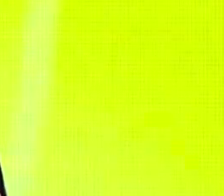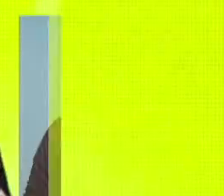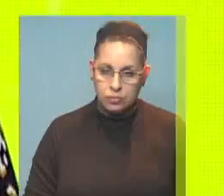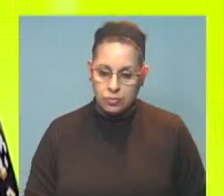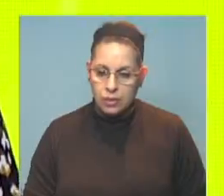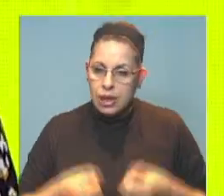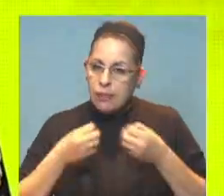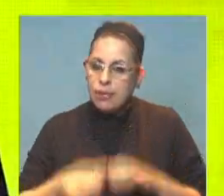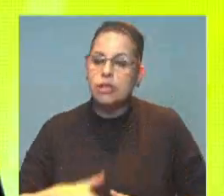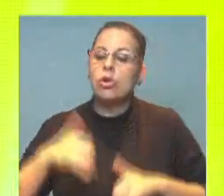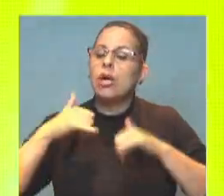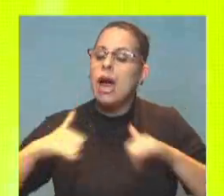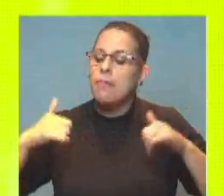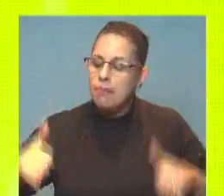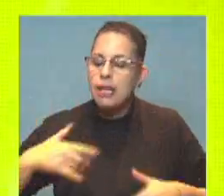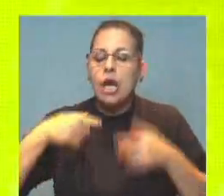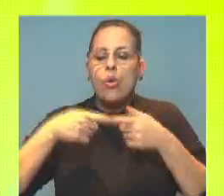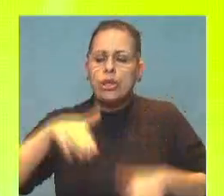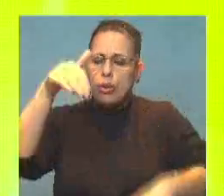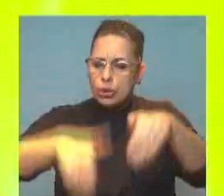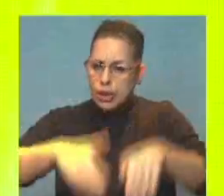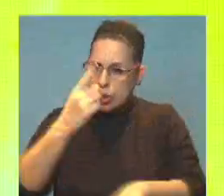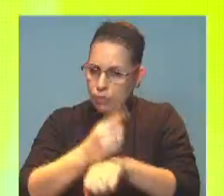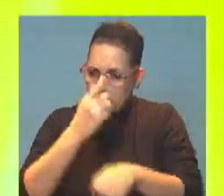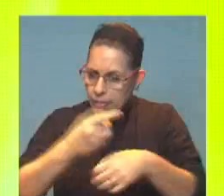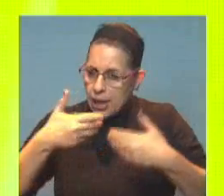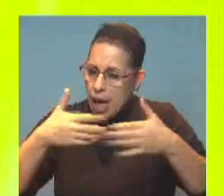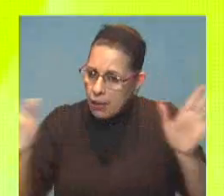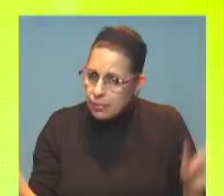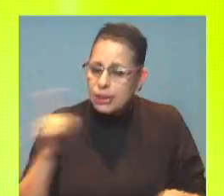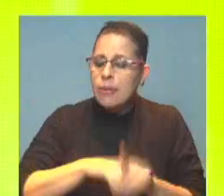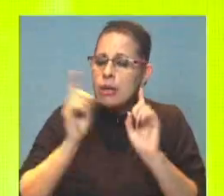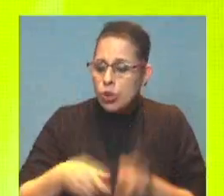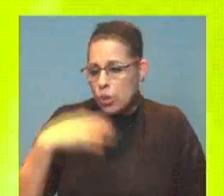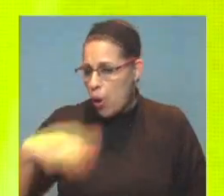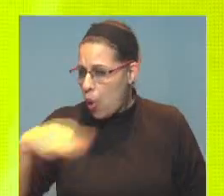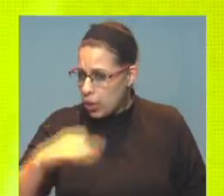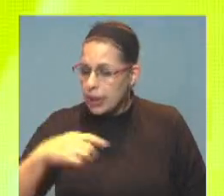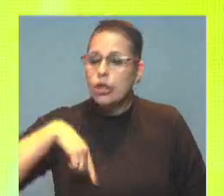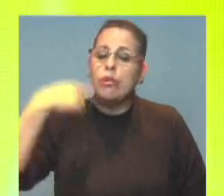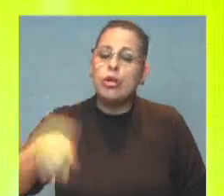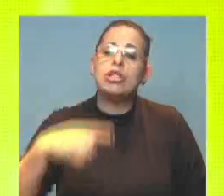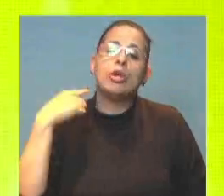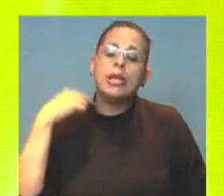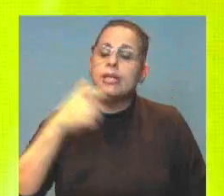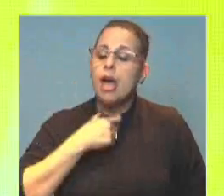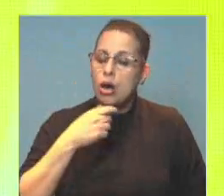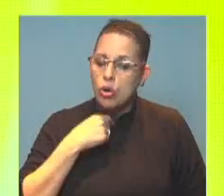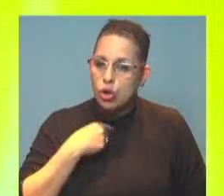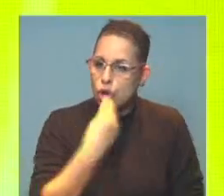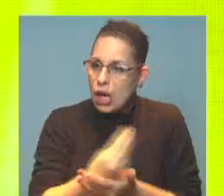Y ya se lanzó la campaña de cara a las elecciones primarias abiertas, simultáneas y obligatorias del próximo 13 de agosto. Los